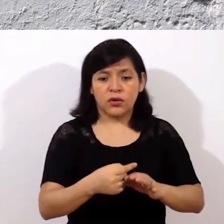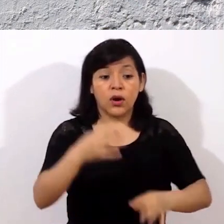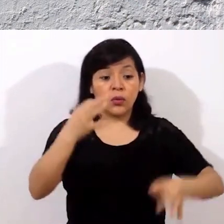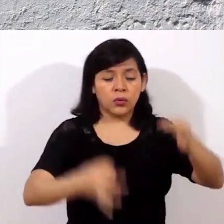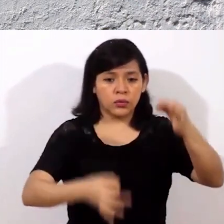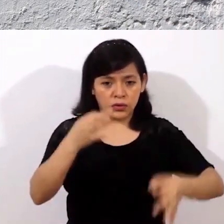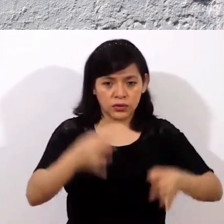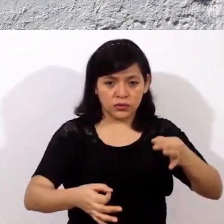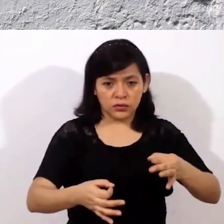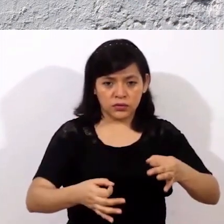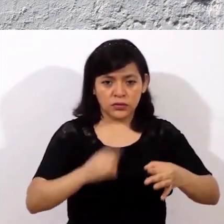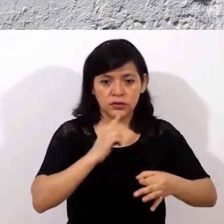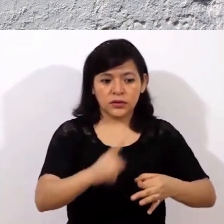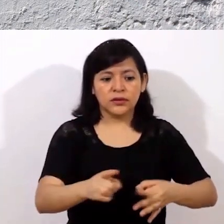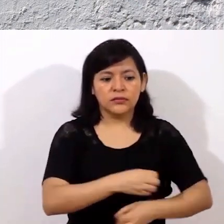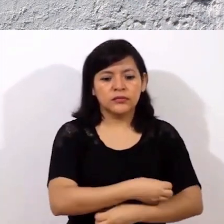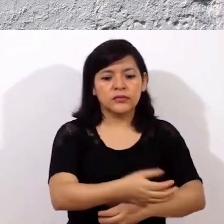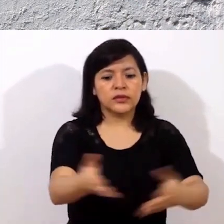la tierra, esa tierra que